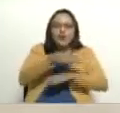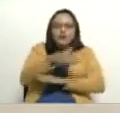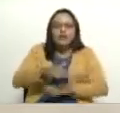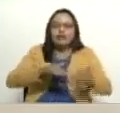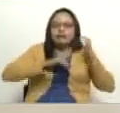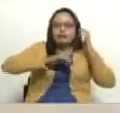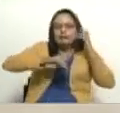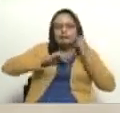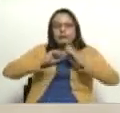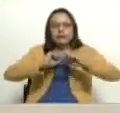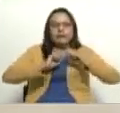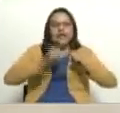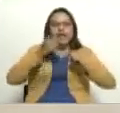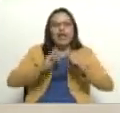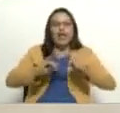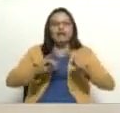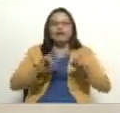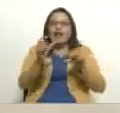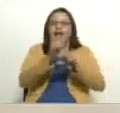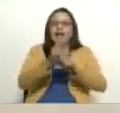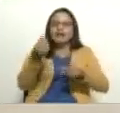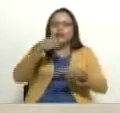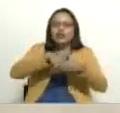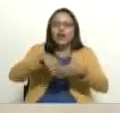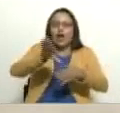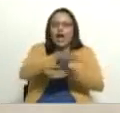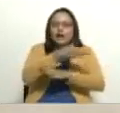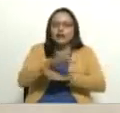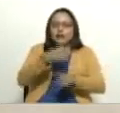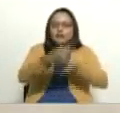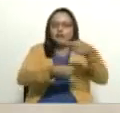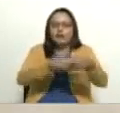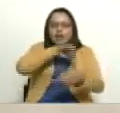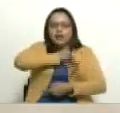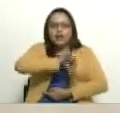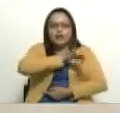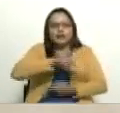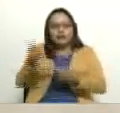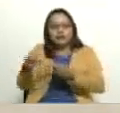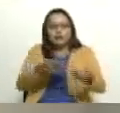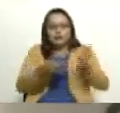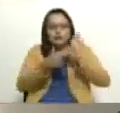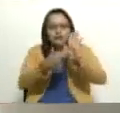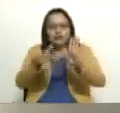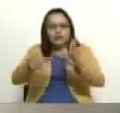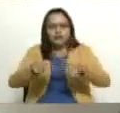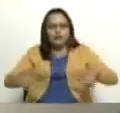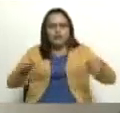han impactado a la sociedad. Les invito a que vean lo que se vive desde esta sede.